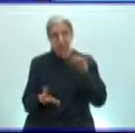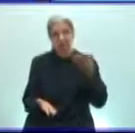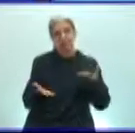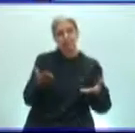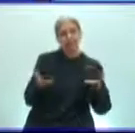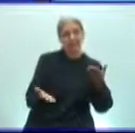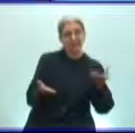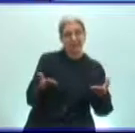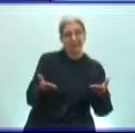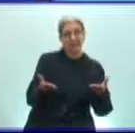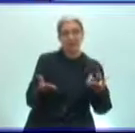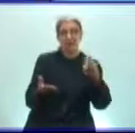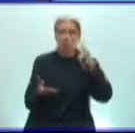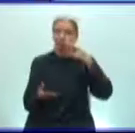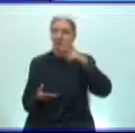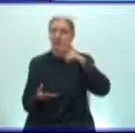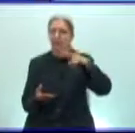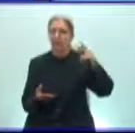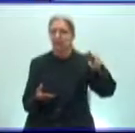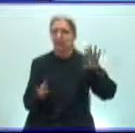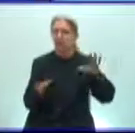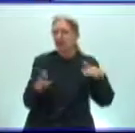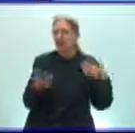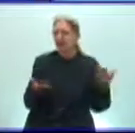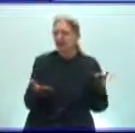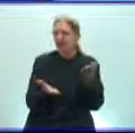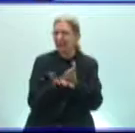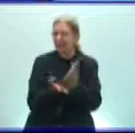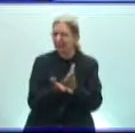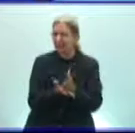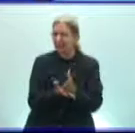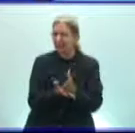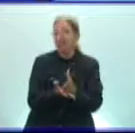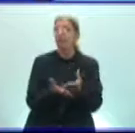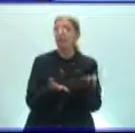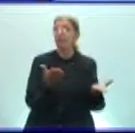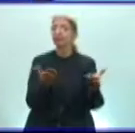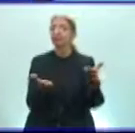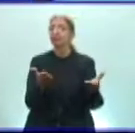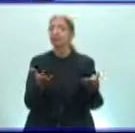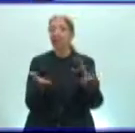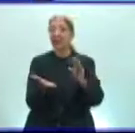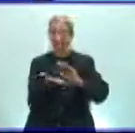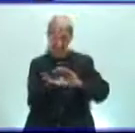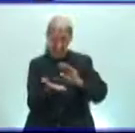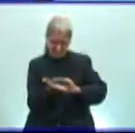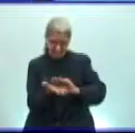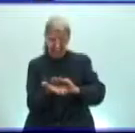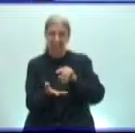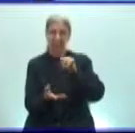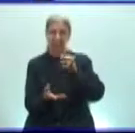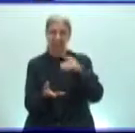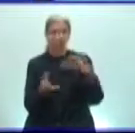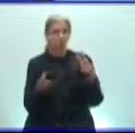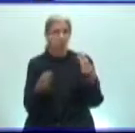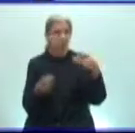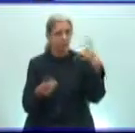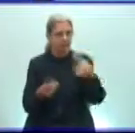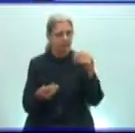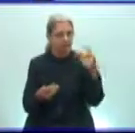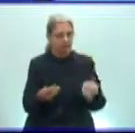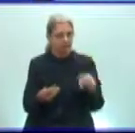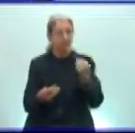comparar, ¿verdad? Buscar siempre lo que damos en clase con el libro de texto. Además, hay abundante el número de ejercicios que ya